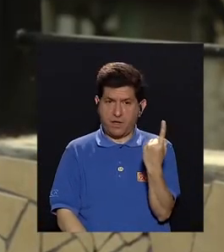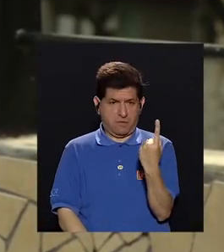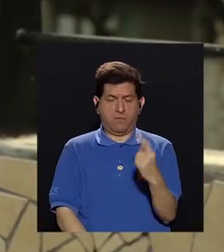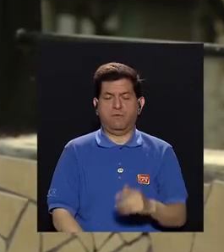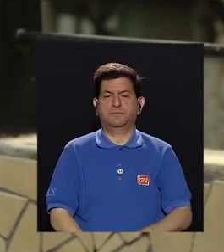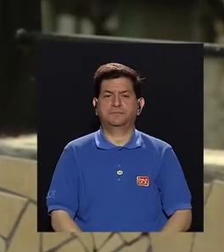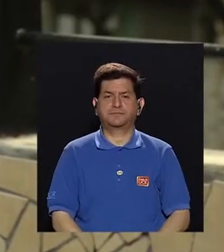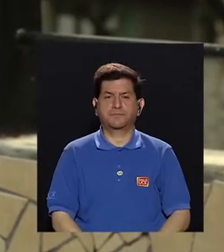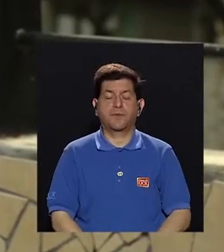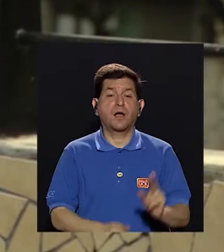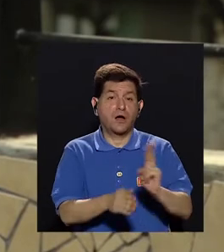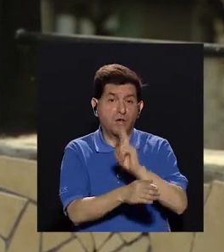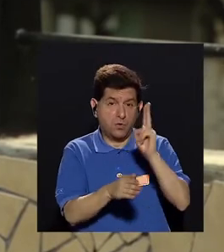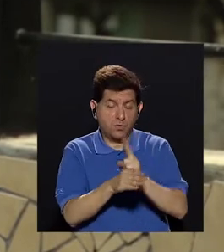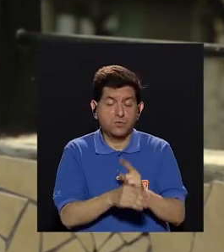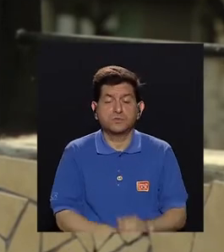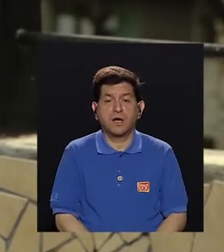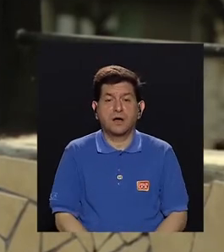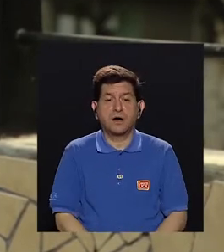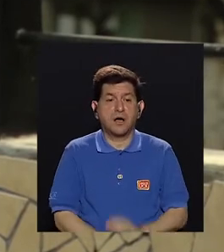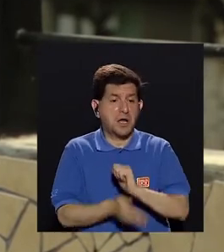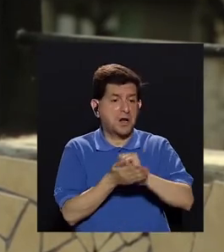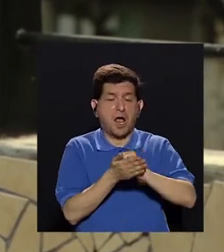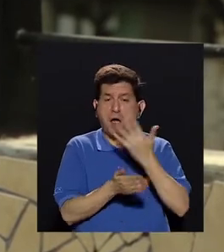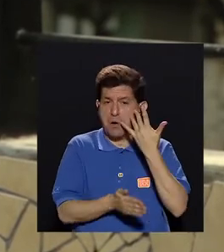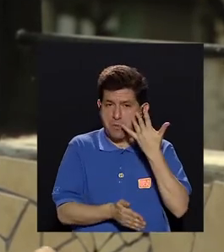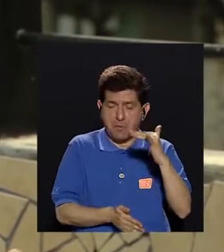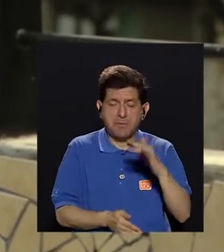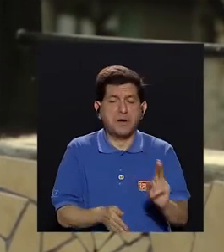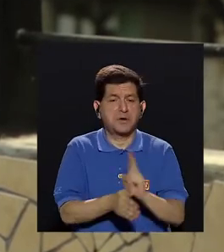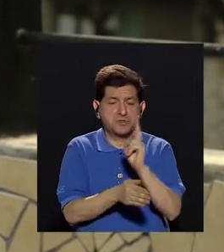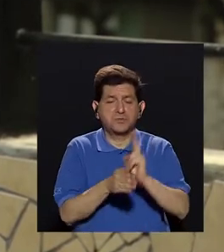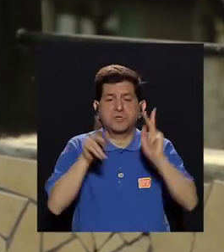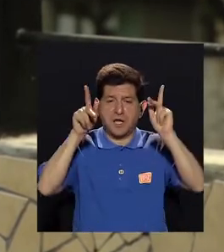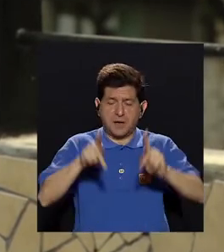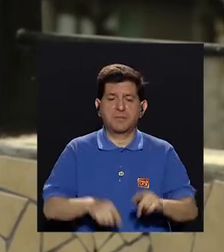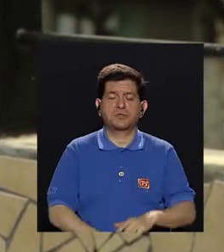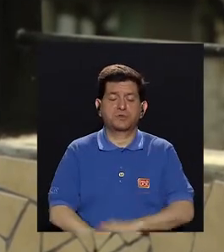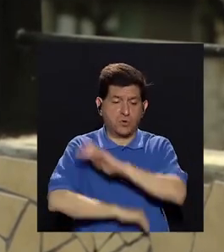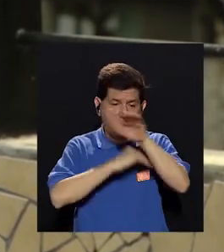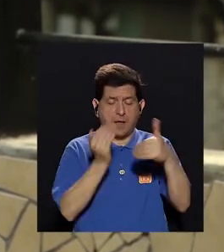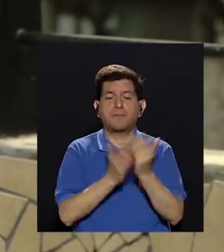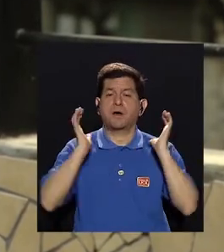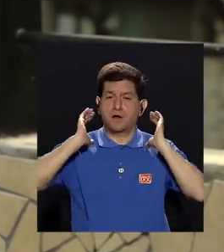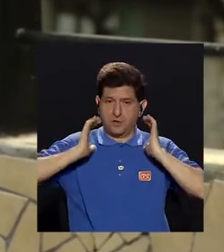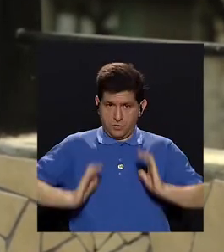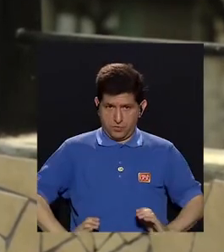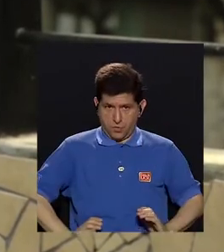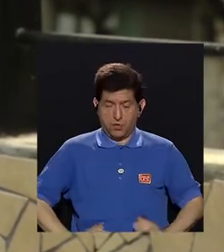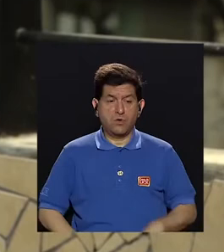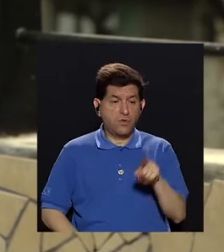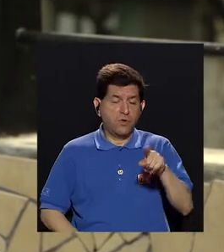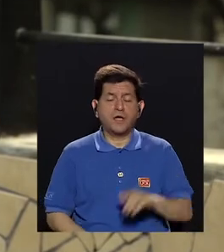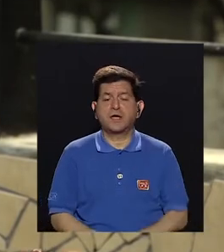la persona para el resto del cuerpo. Estos jabones neutros y jabones vaginales que hay ahora en realidad son más una moda que ha venido